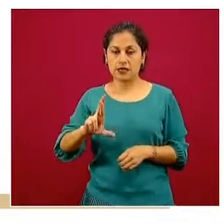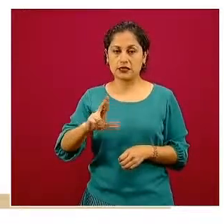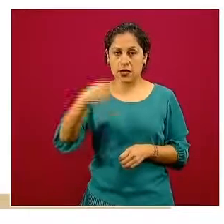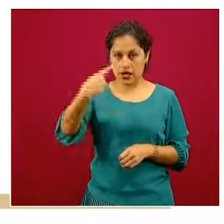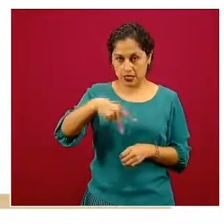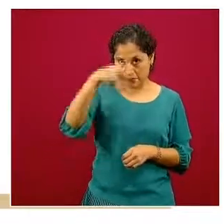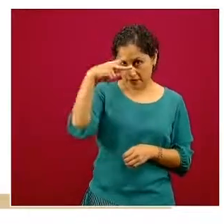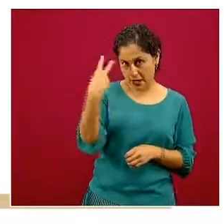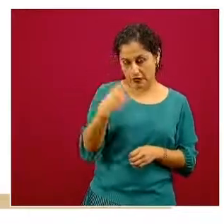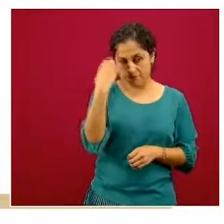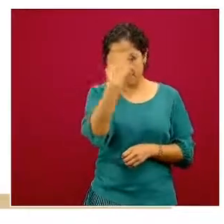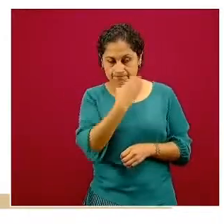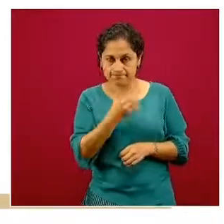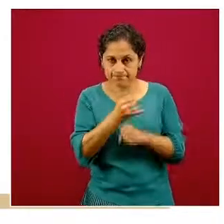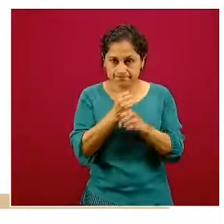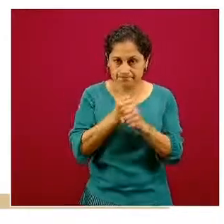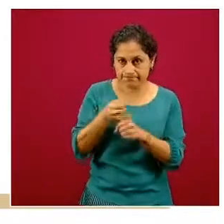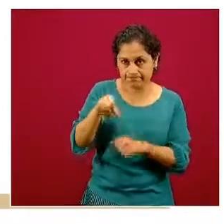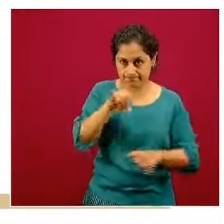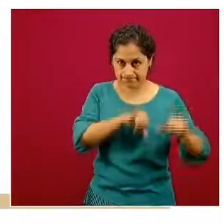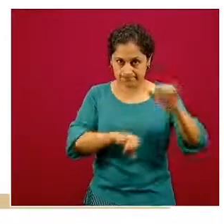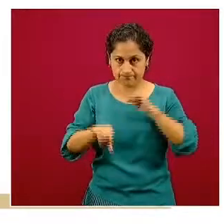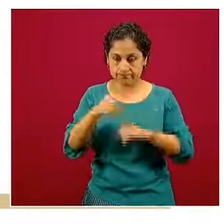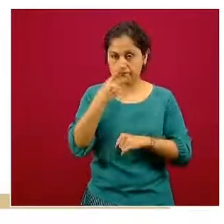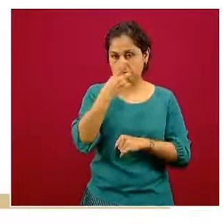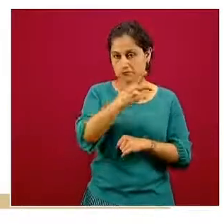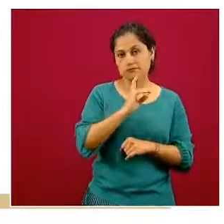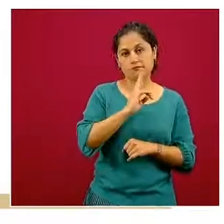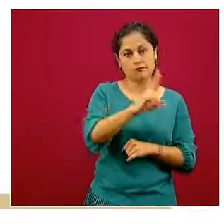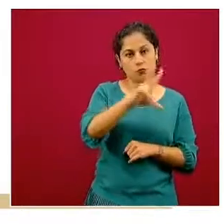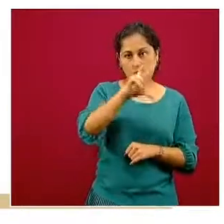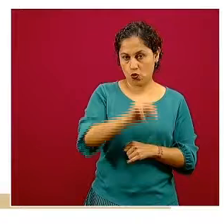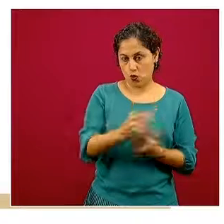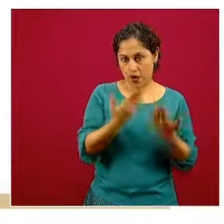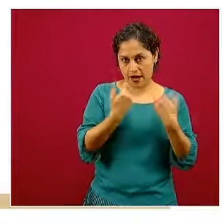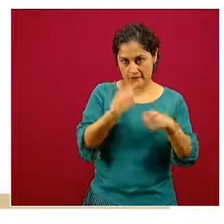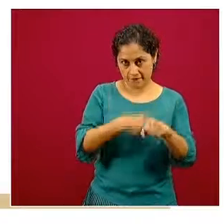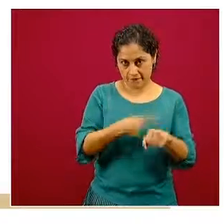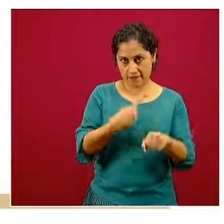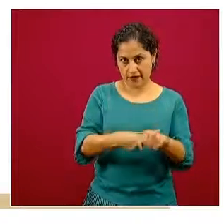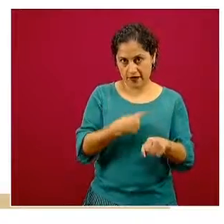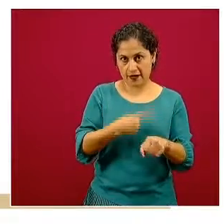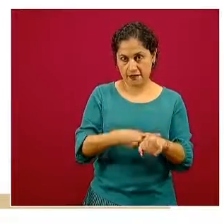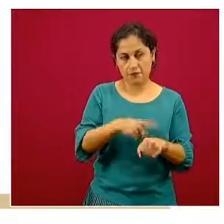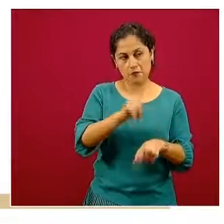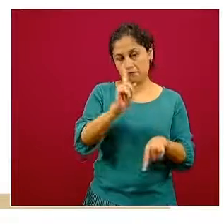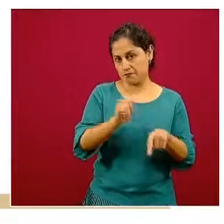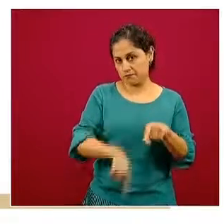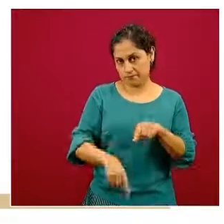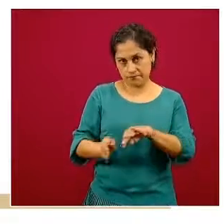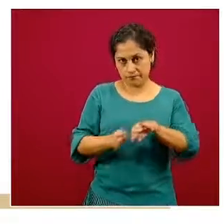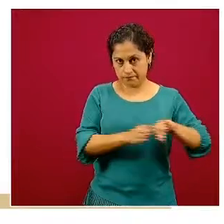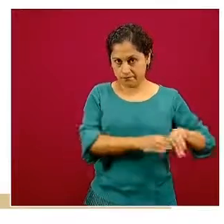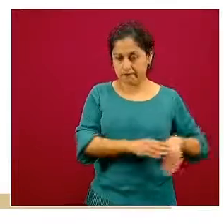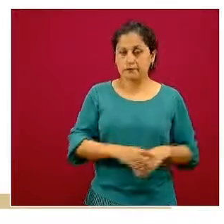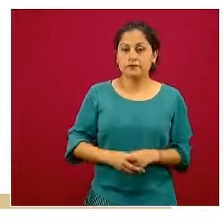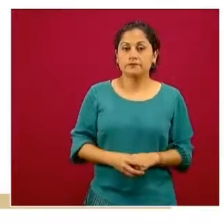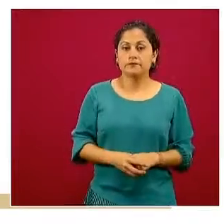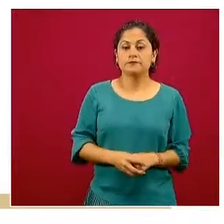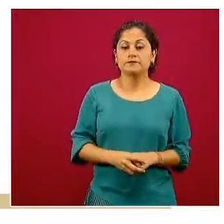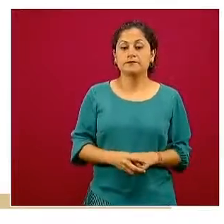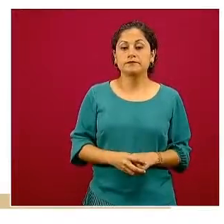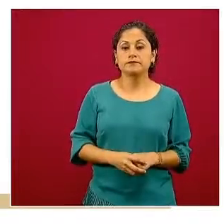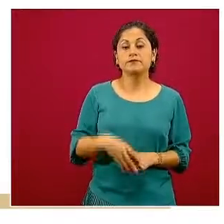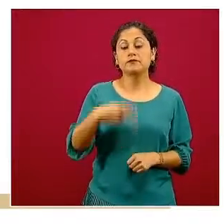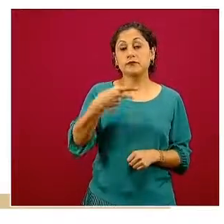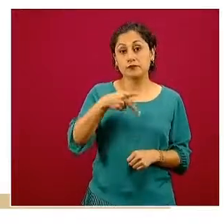en México para confirmar o descartar los casos. Por lo tanto, son personas que son descartadas a COVID-19.